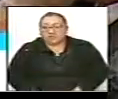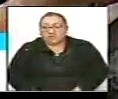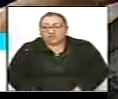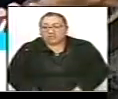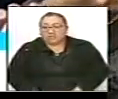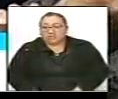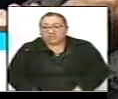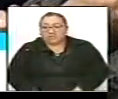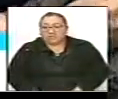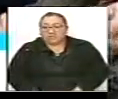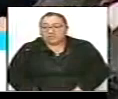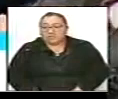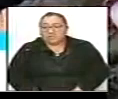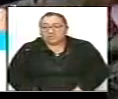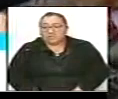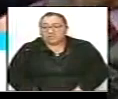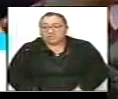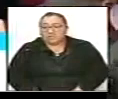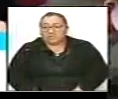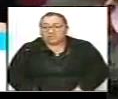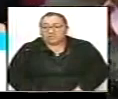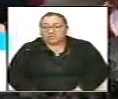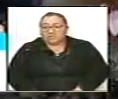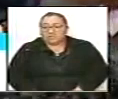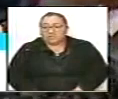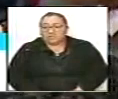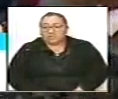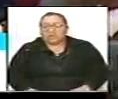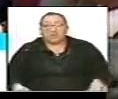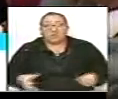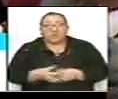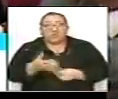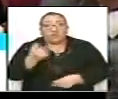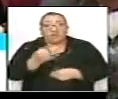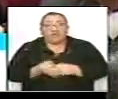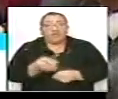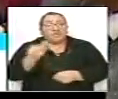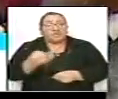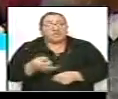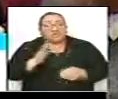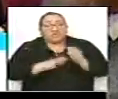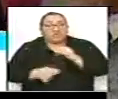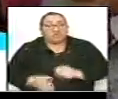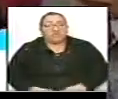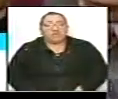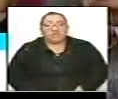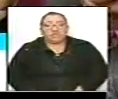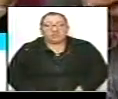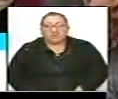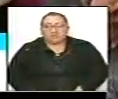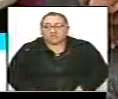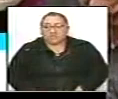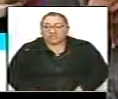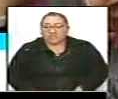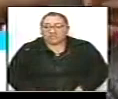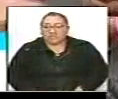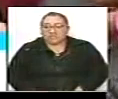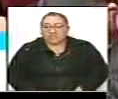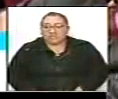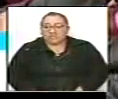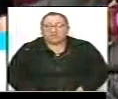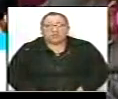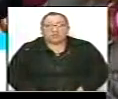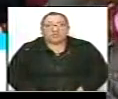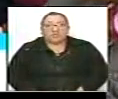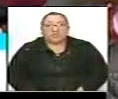quienes integran este grupo de alto nivel son personas de buena fe, que siempre se han preocupado del estudio de la política. O sea, son personas